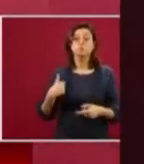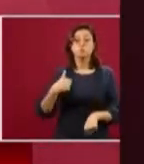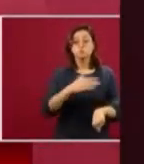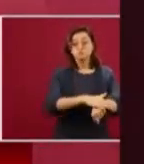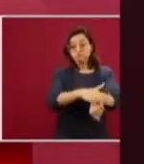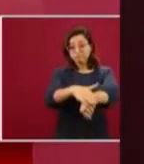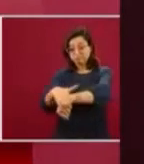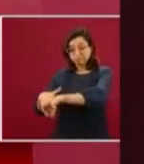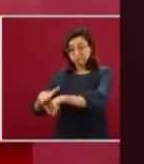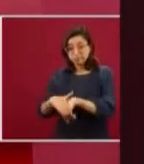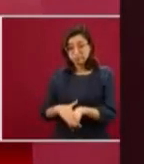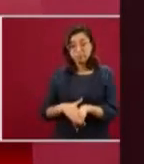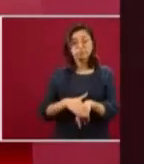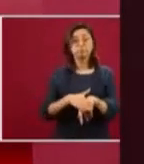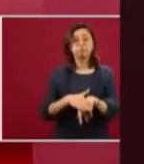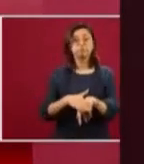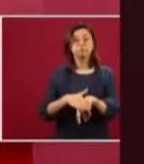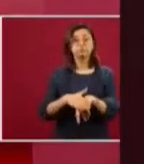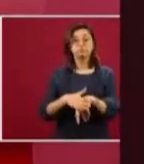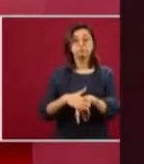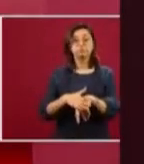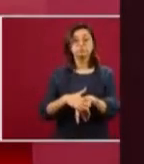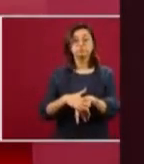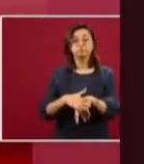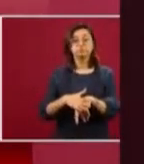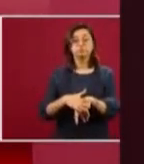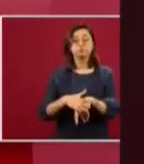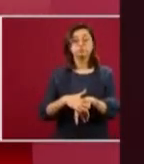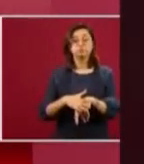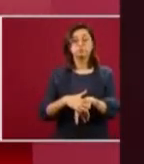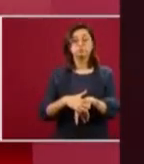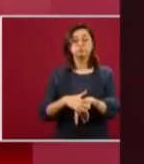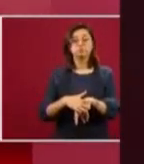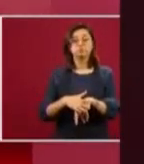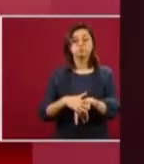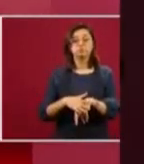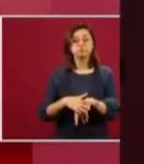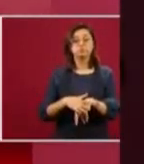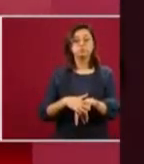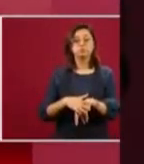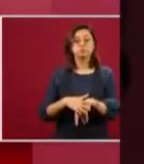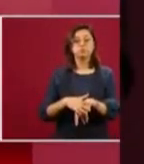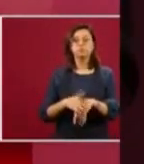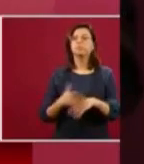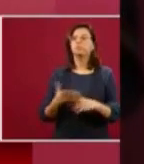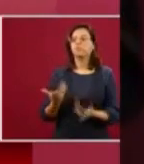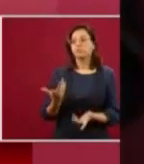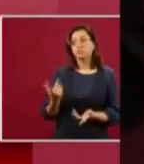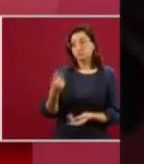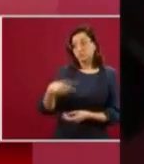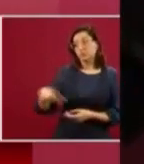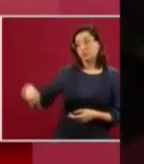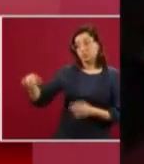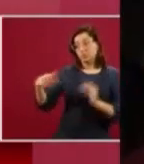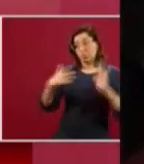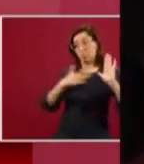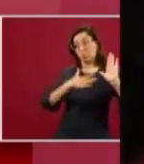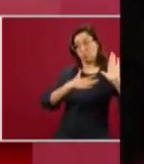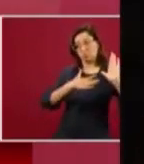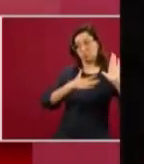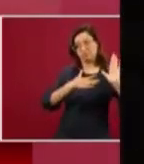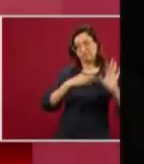Obrador es alguien que ha construido esta historia de la que hemos hablado, no ahorita, no 3 años, no 5 años, sino 18